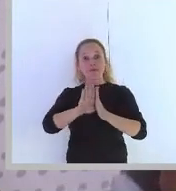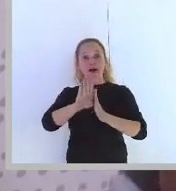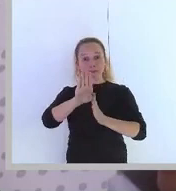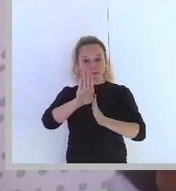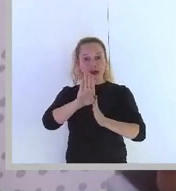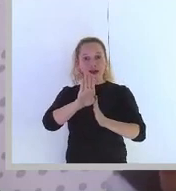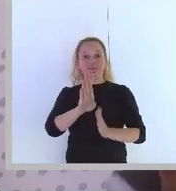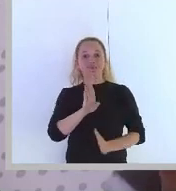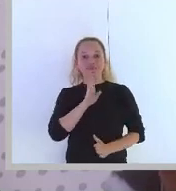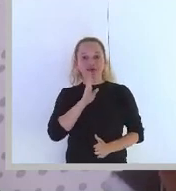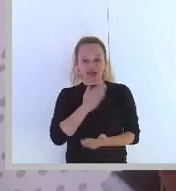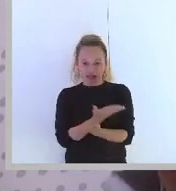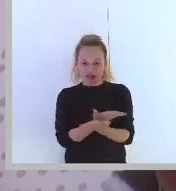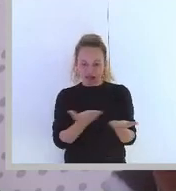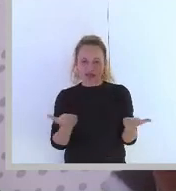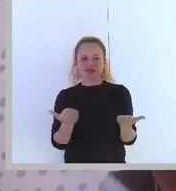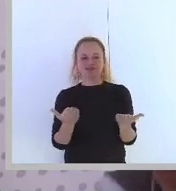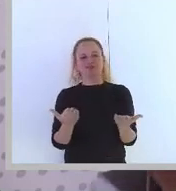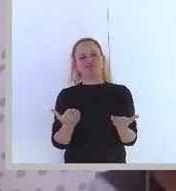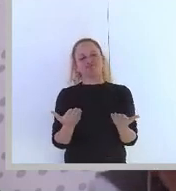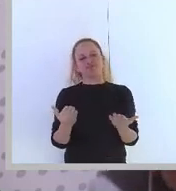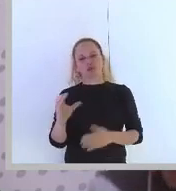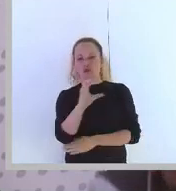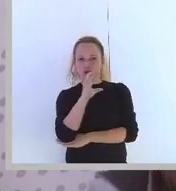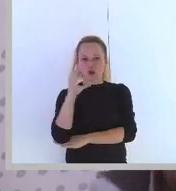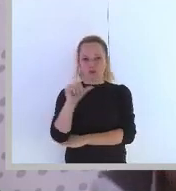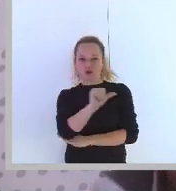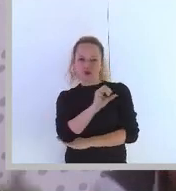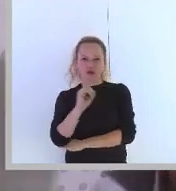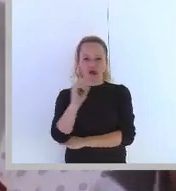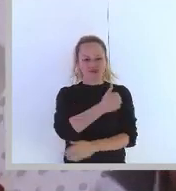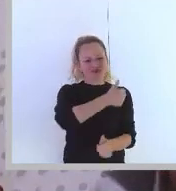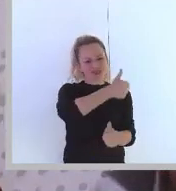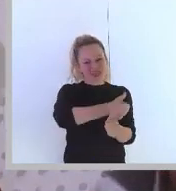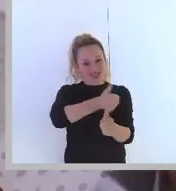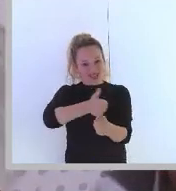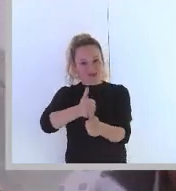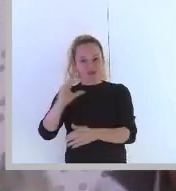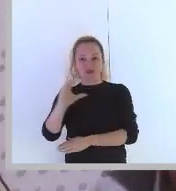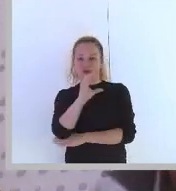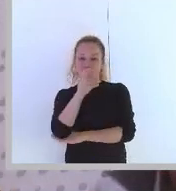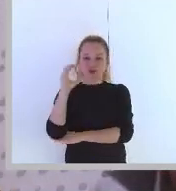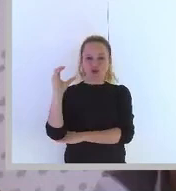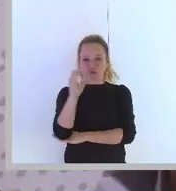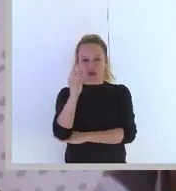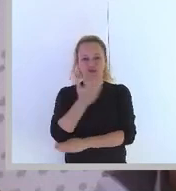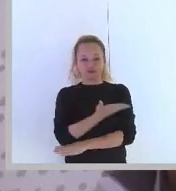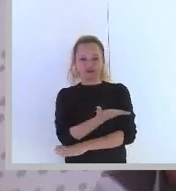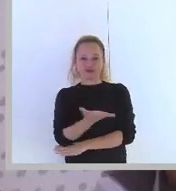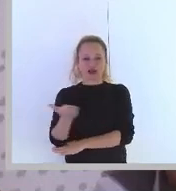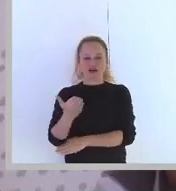por nuestros compatriotas, por cada uno de los colombianos y por cada